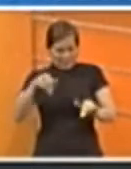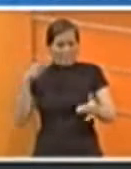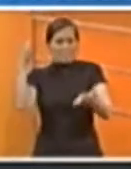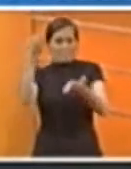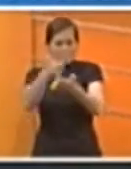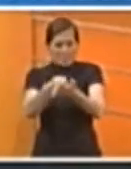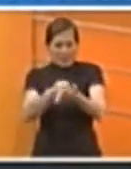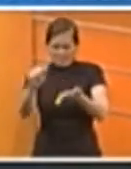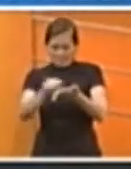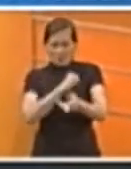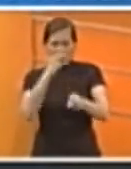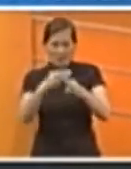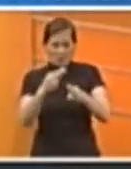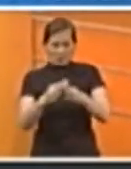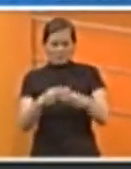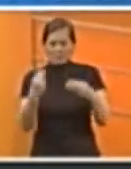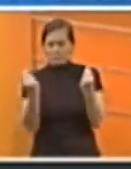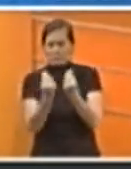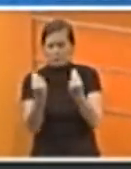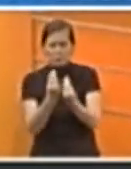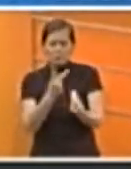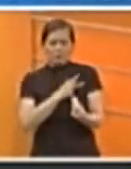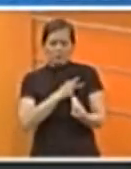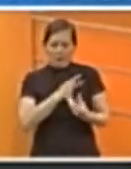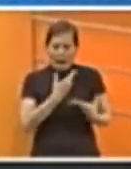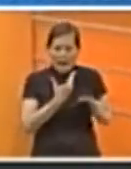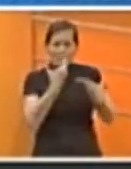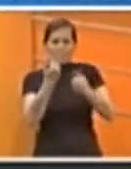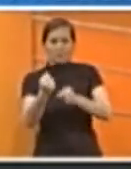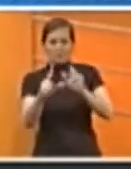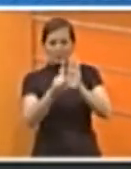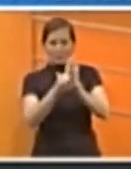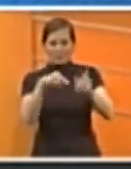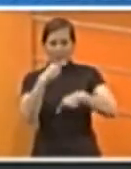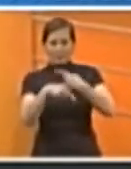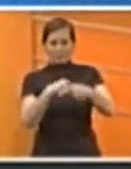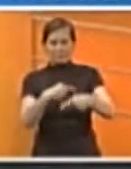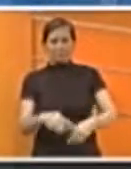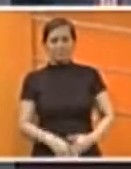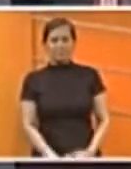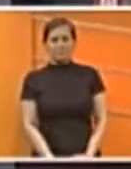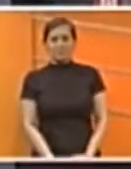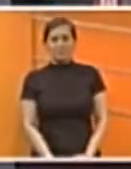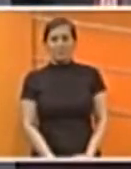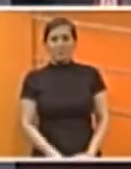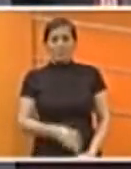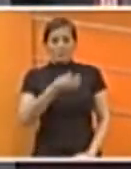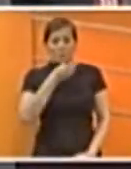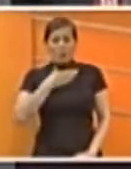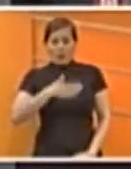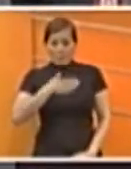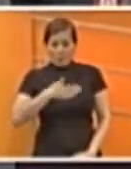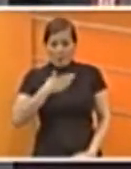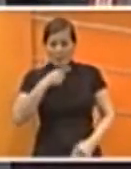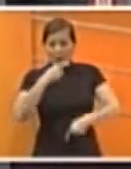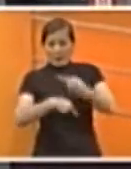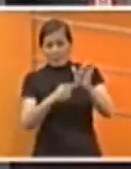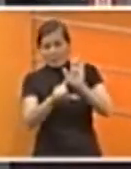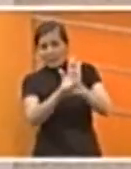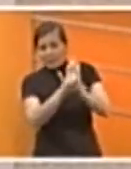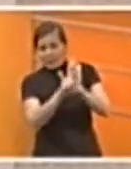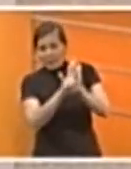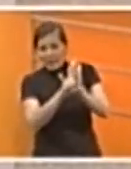deuda. Miles de personas apoyan esta iniciativa. De aprobarse las modificaciones previstas,